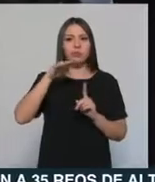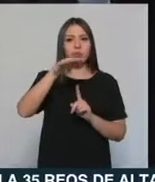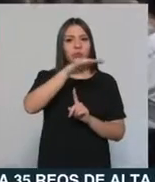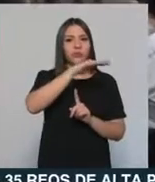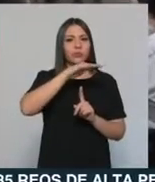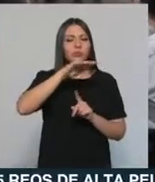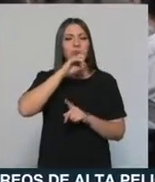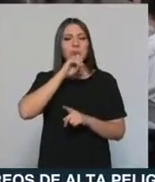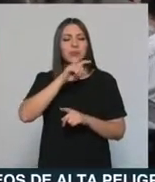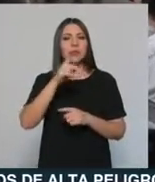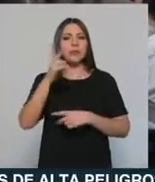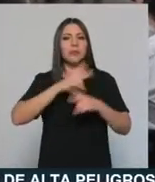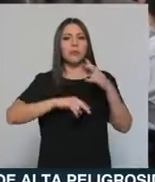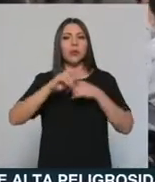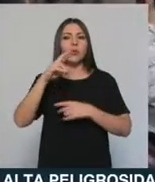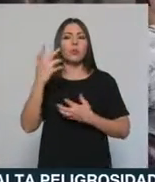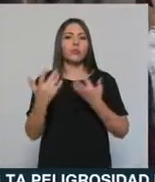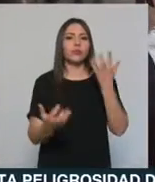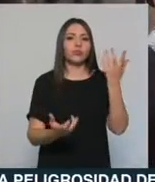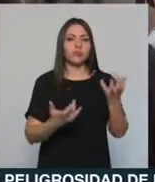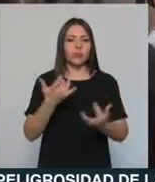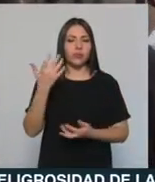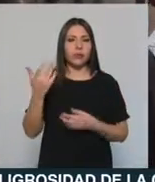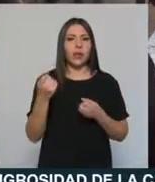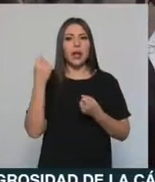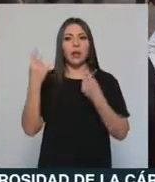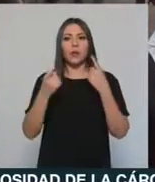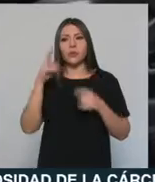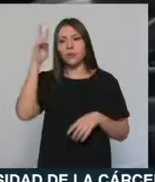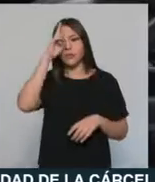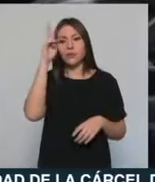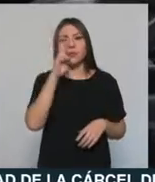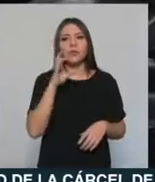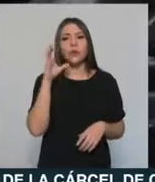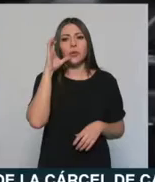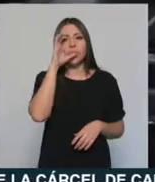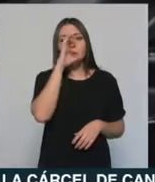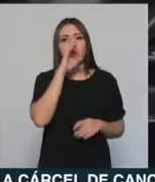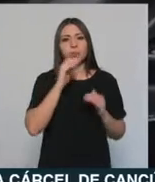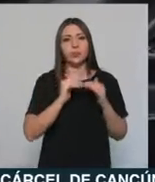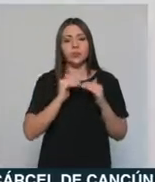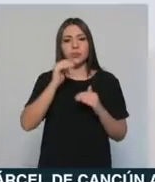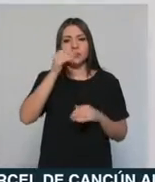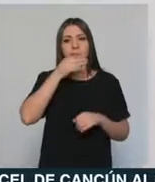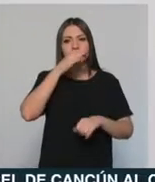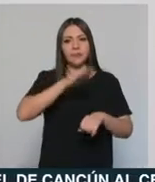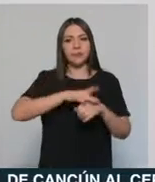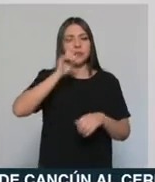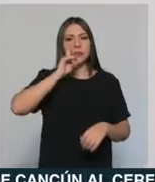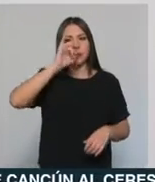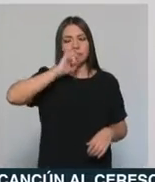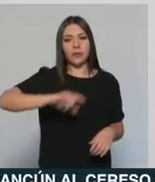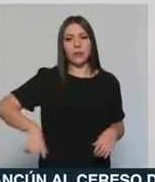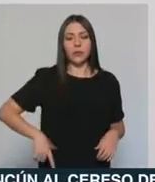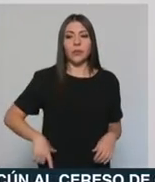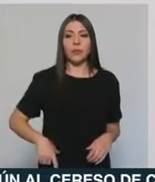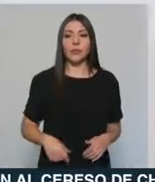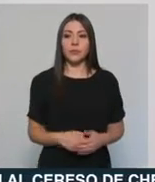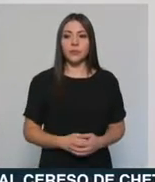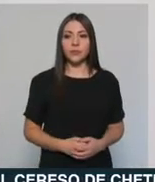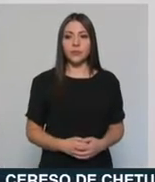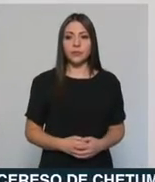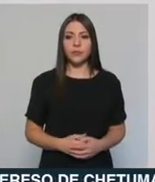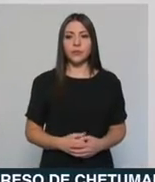incendios. En su mayoría han sido provocados por las altas temperaturas, informó la jefa de gobierno Claudia Sheinbaum Pardo. Sin embargo, a